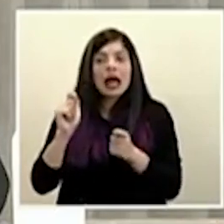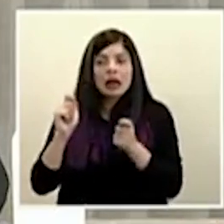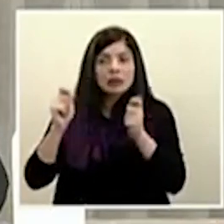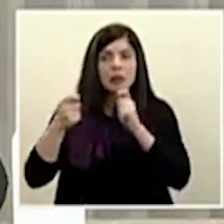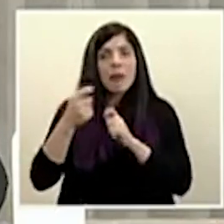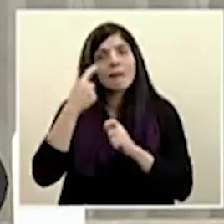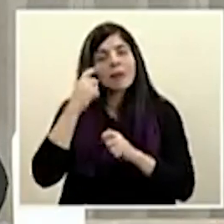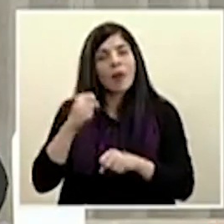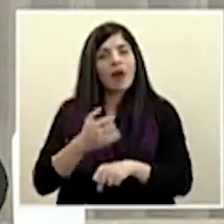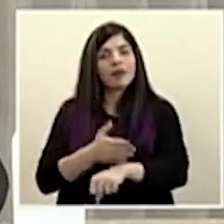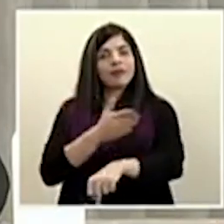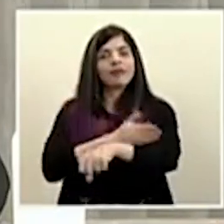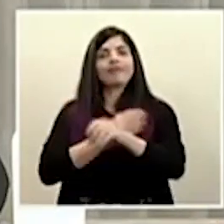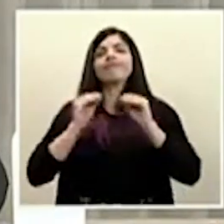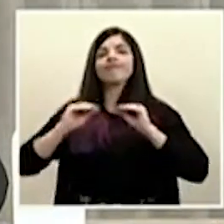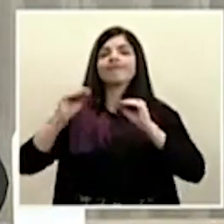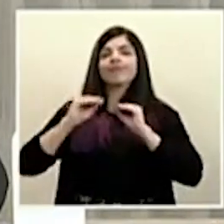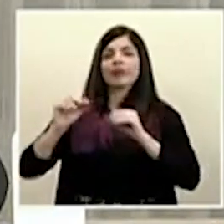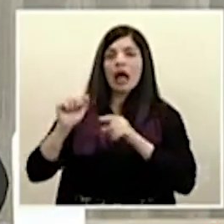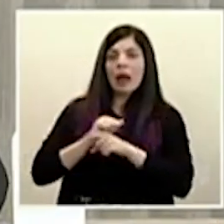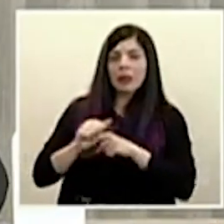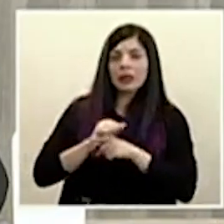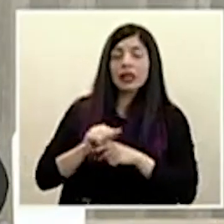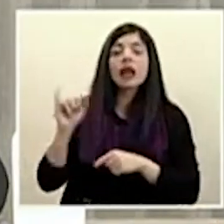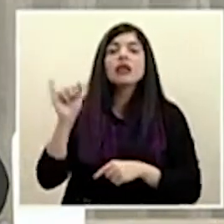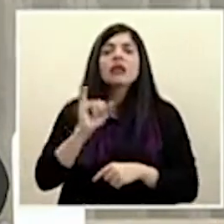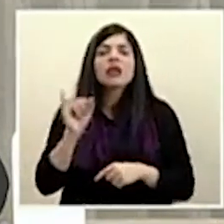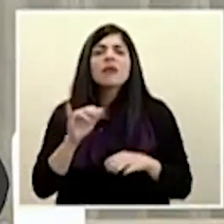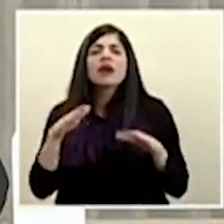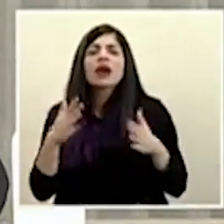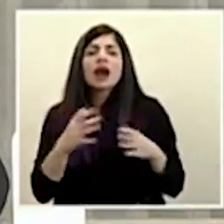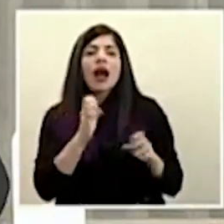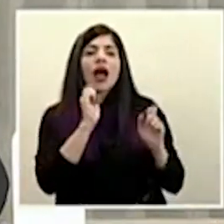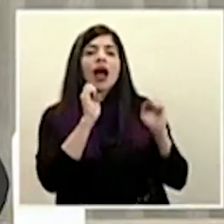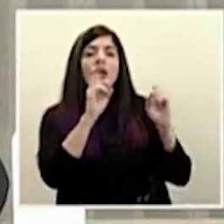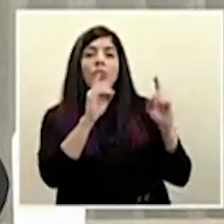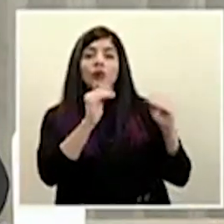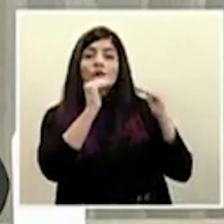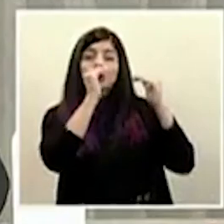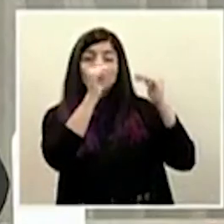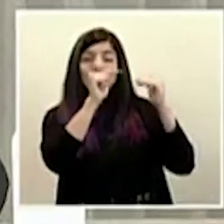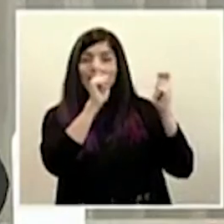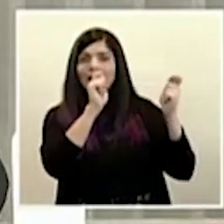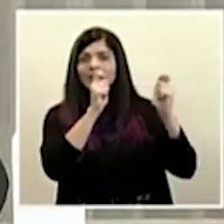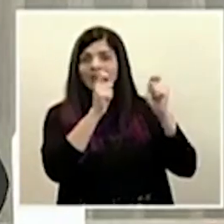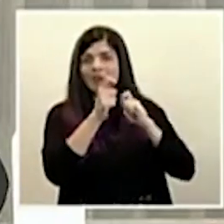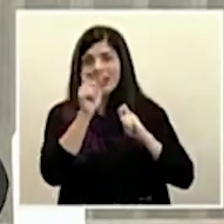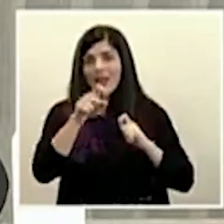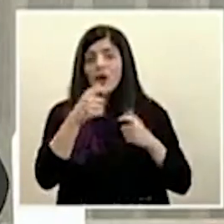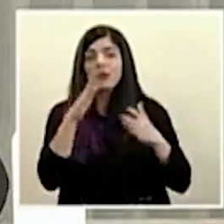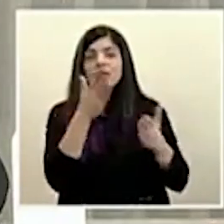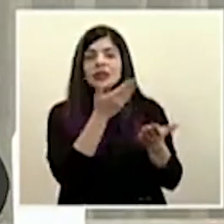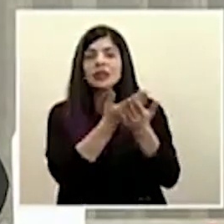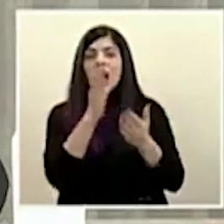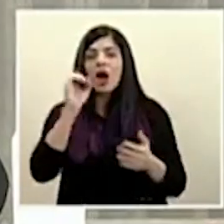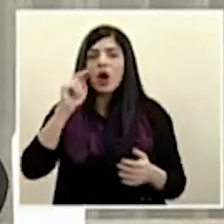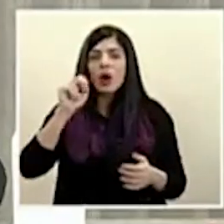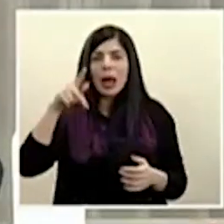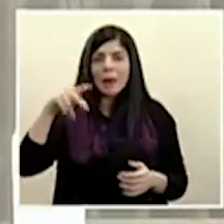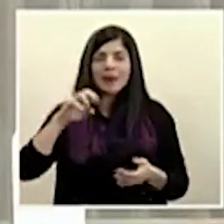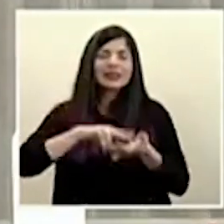la capacitación. Tenemos que llevar adelante reformas a la educación superior, como la que hemos planteado en CONAPE. Es